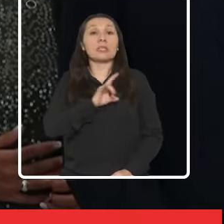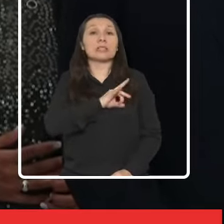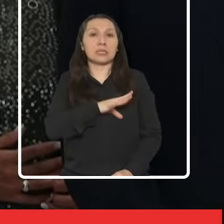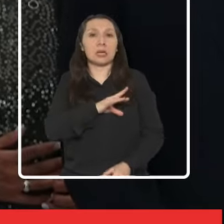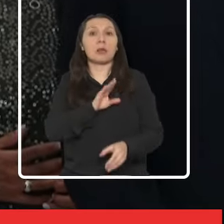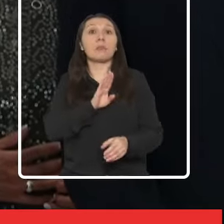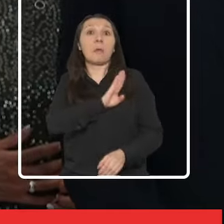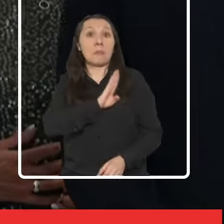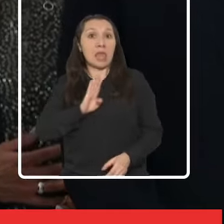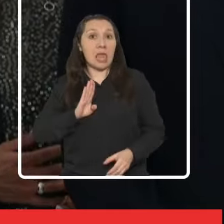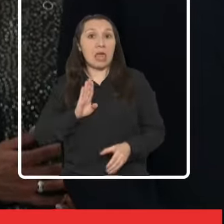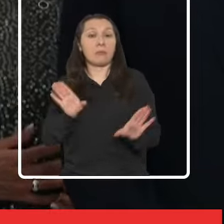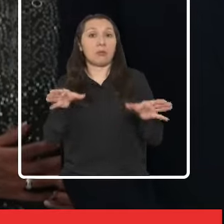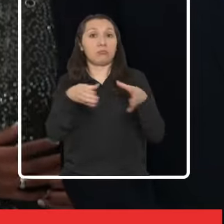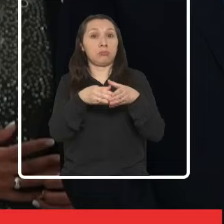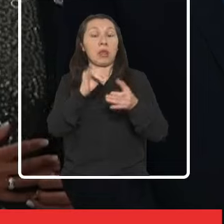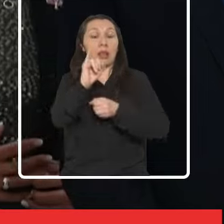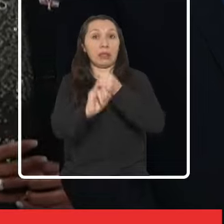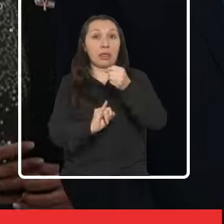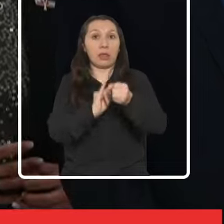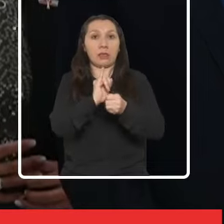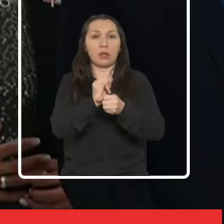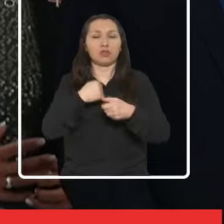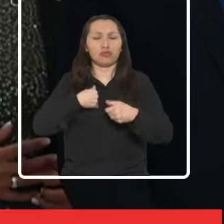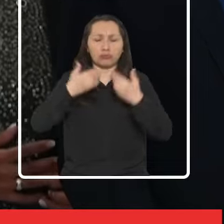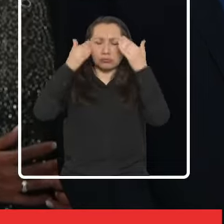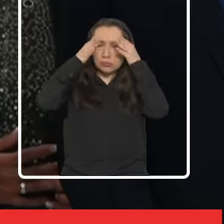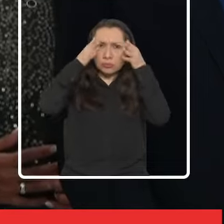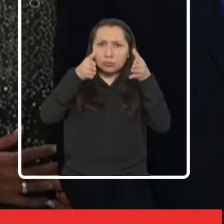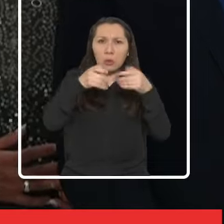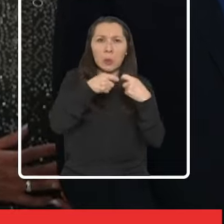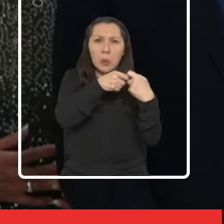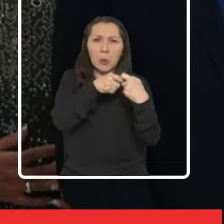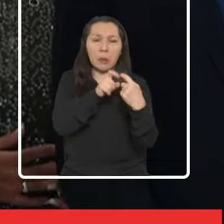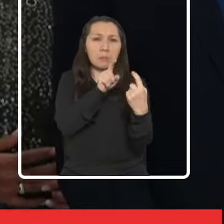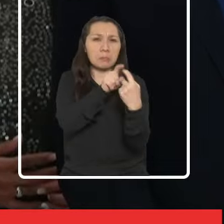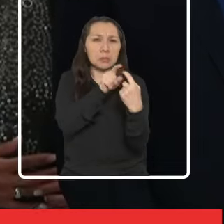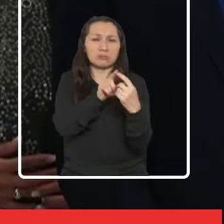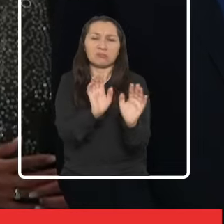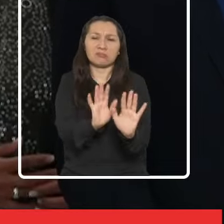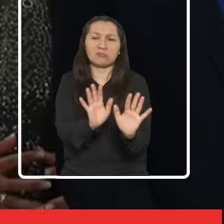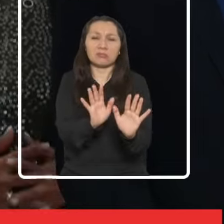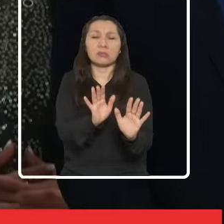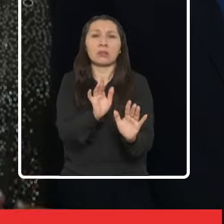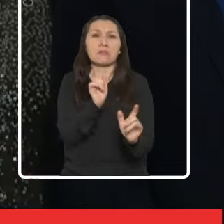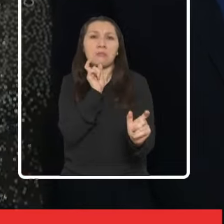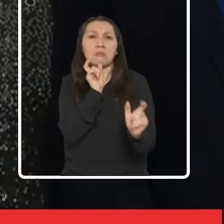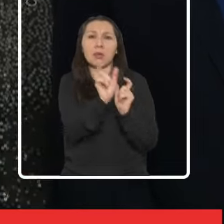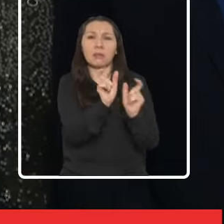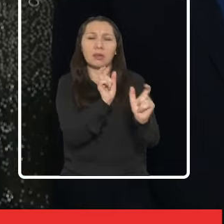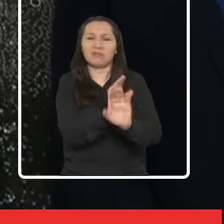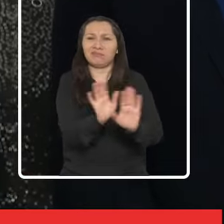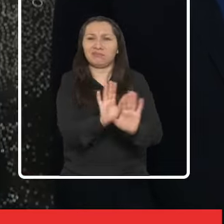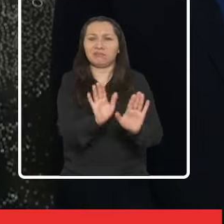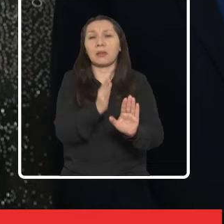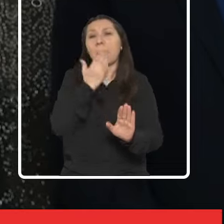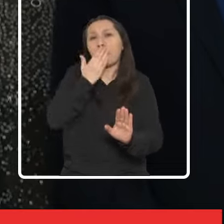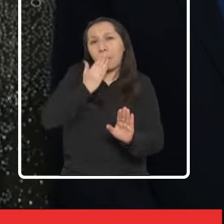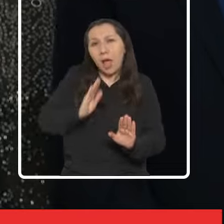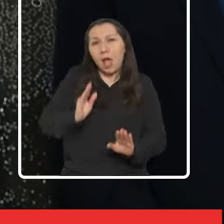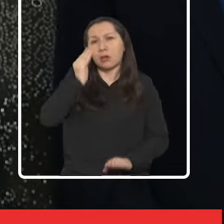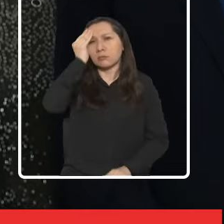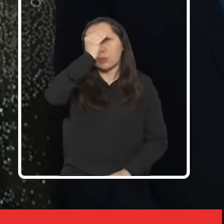como miembro de la comunidad internacional, lo que tengo que centrarme, más allá de una pelea personal y de ponernos, insisto, adjetivo, es en